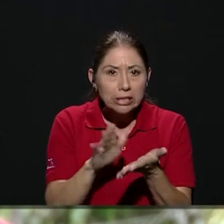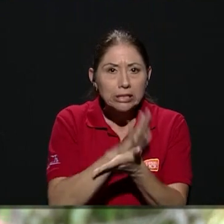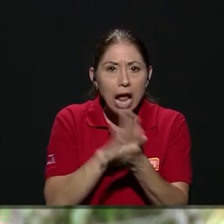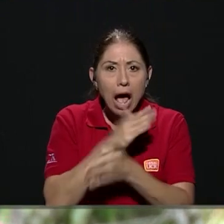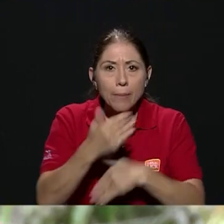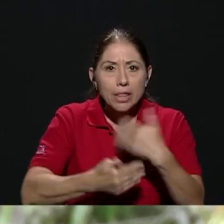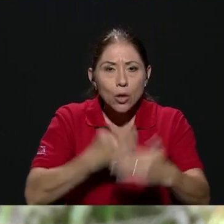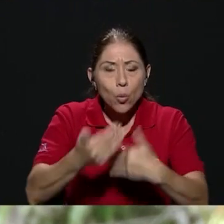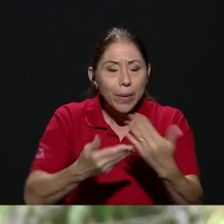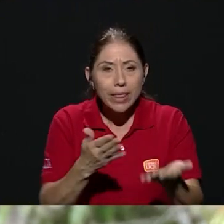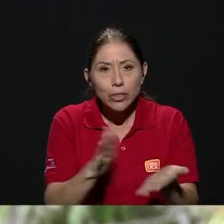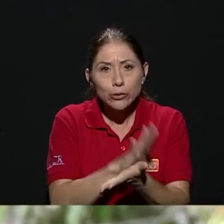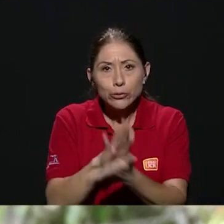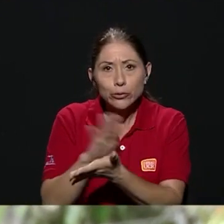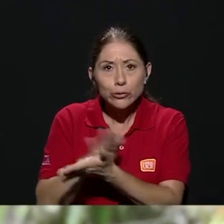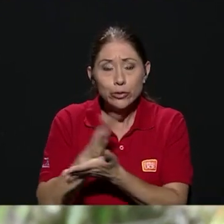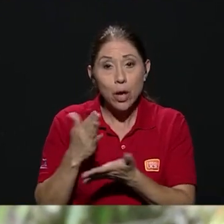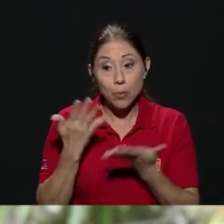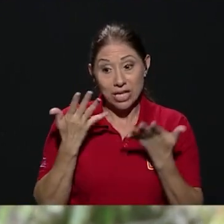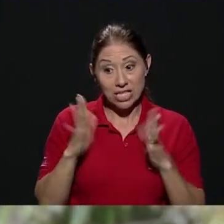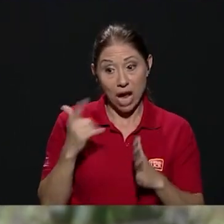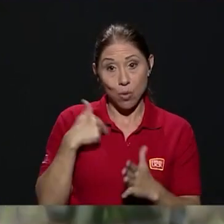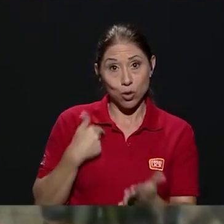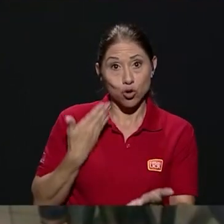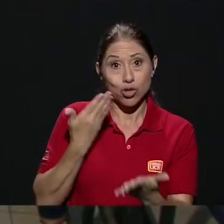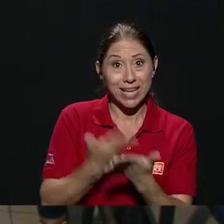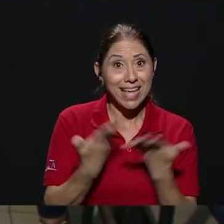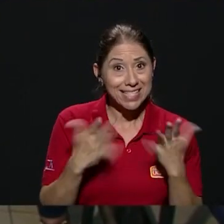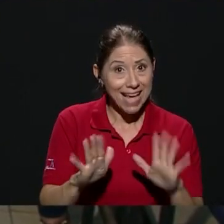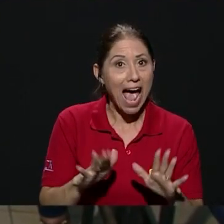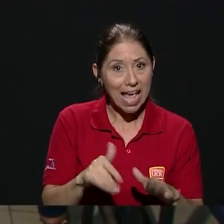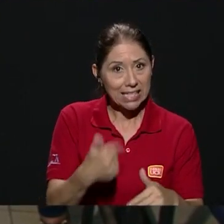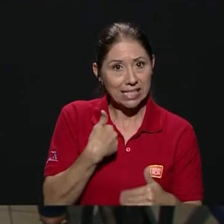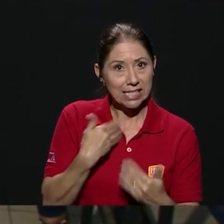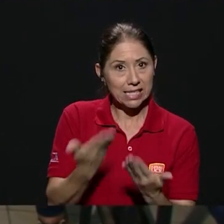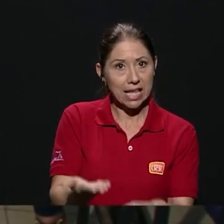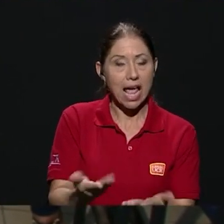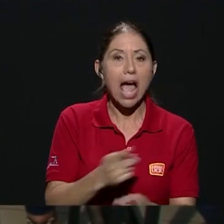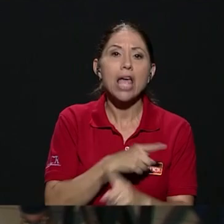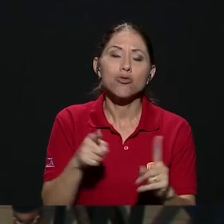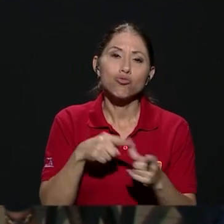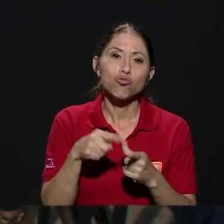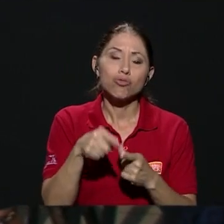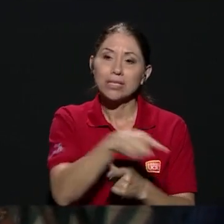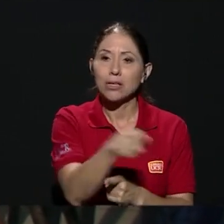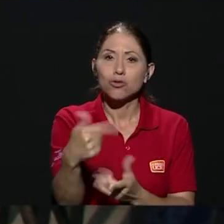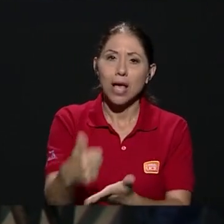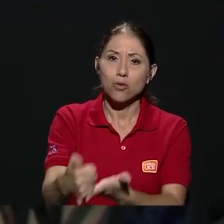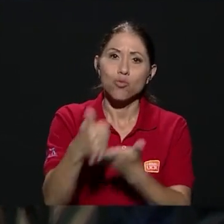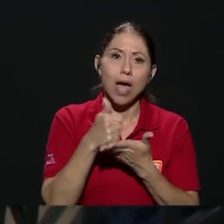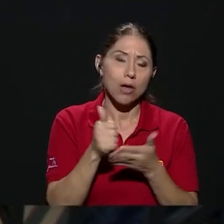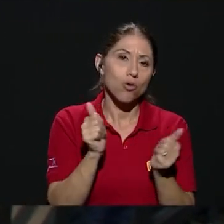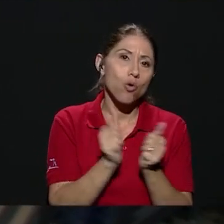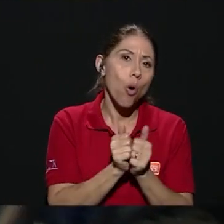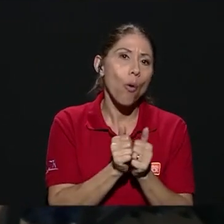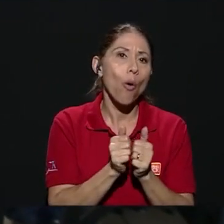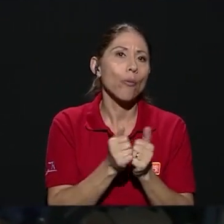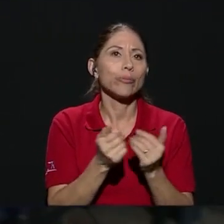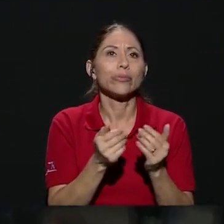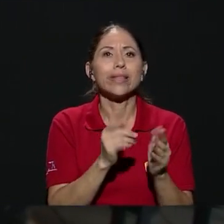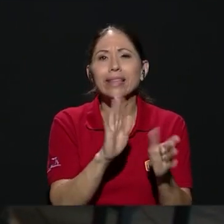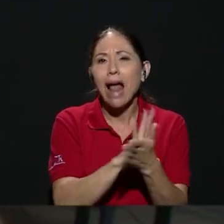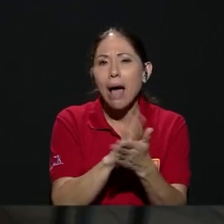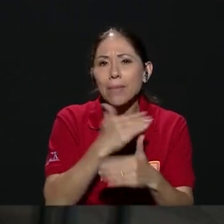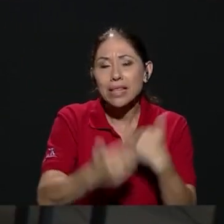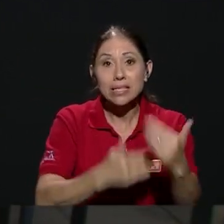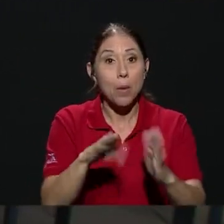le mencioné anteriormente ya existía cuando llegué, entonces me ayudaron como en el trámite de los documentos, por ejemplo en bienestar